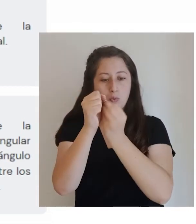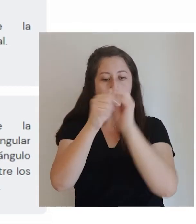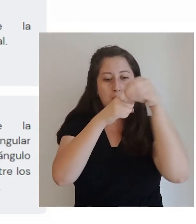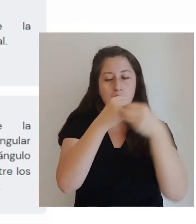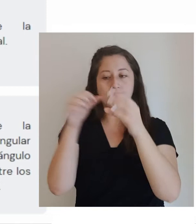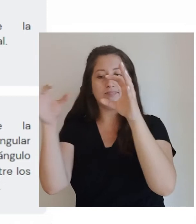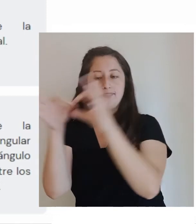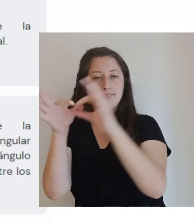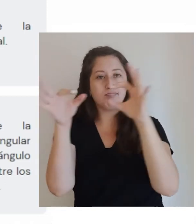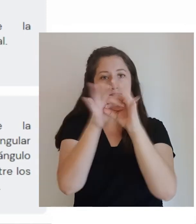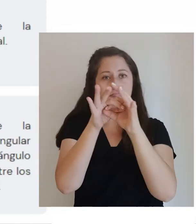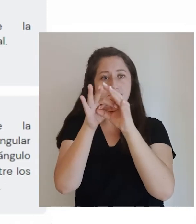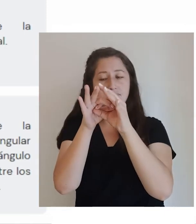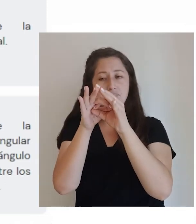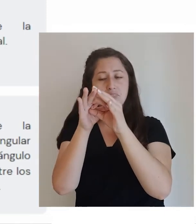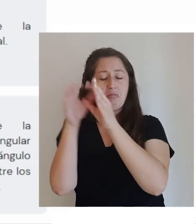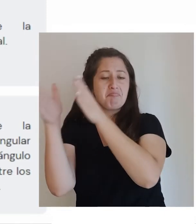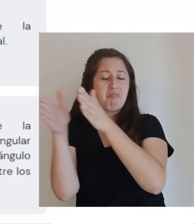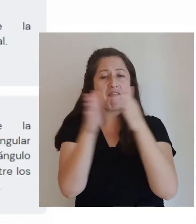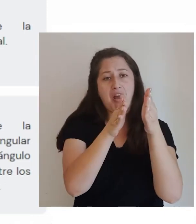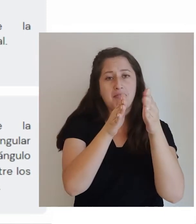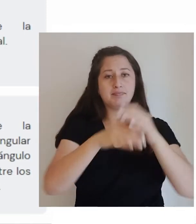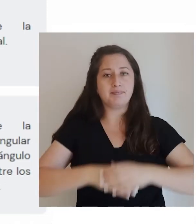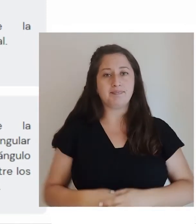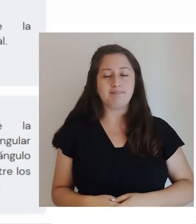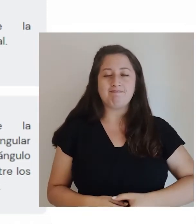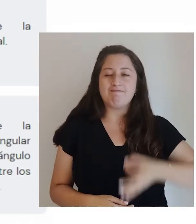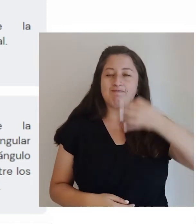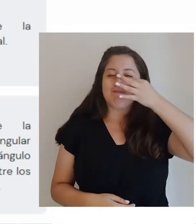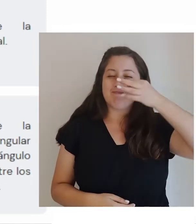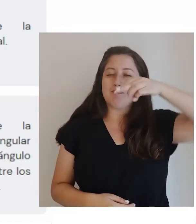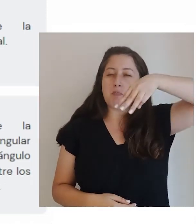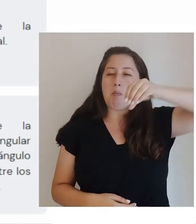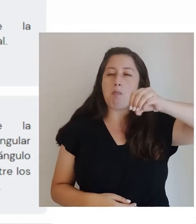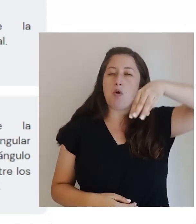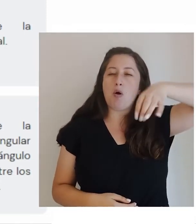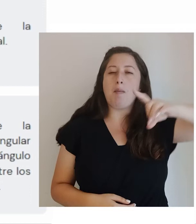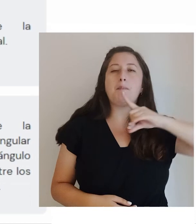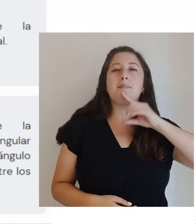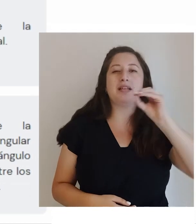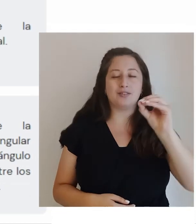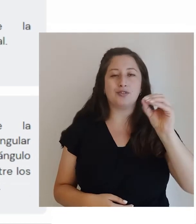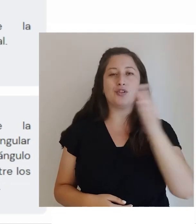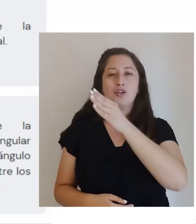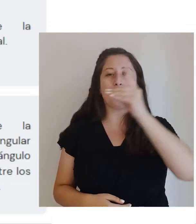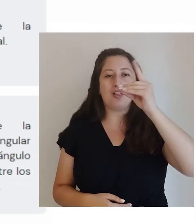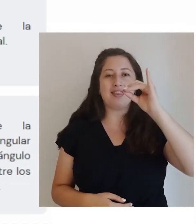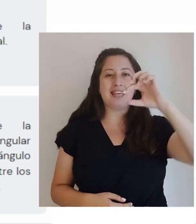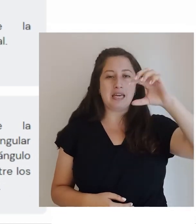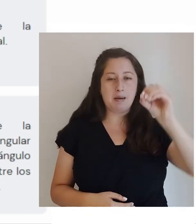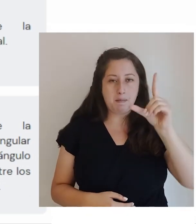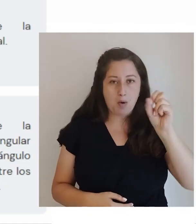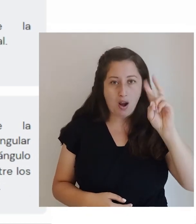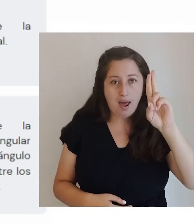otro, como en una fila. Si dibujamos el momento dipolar representado por las